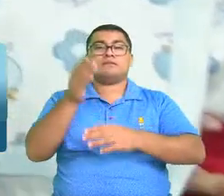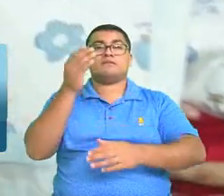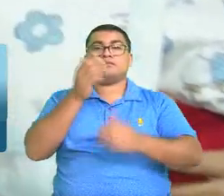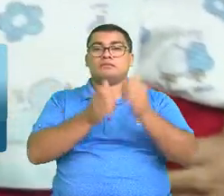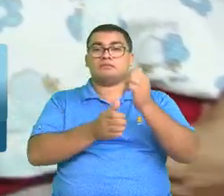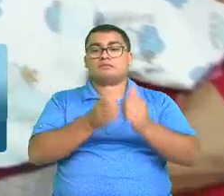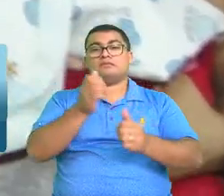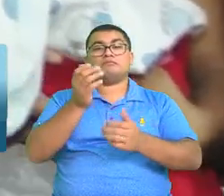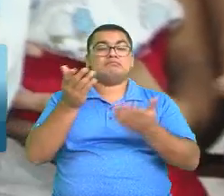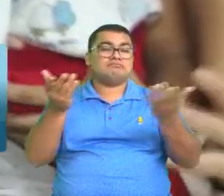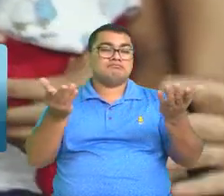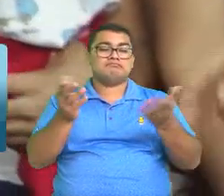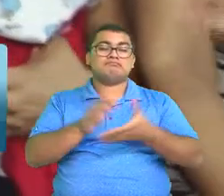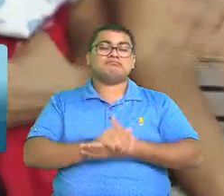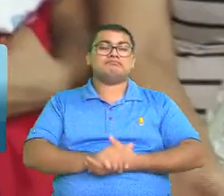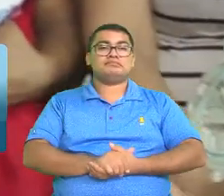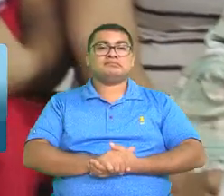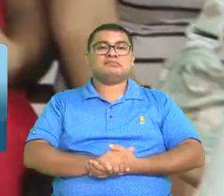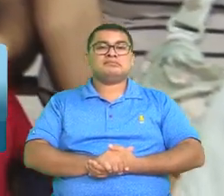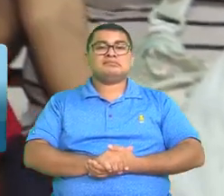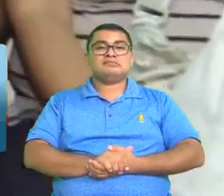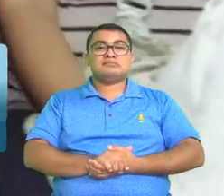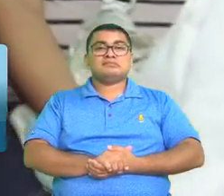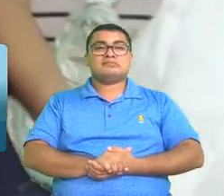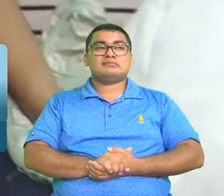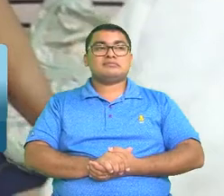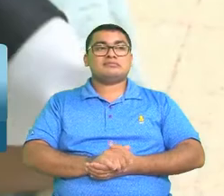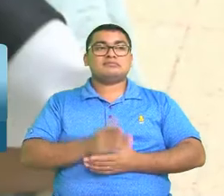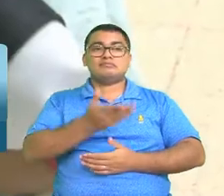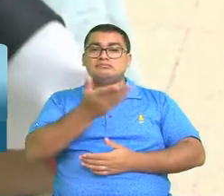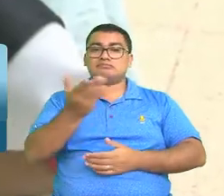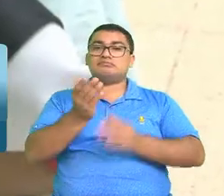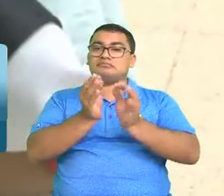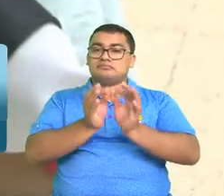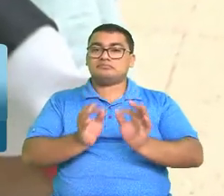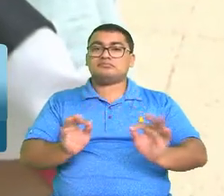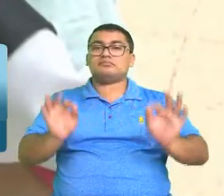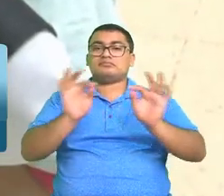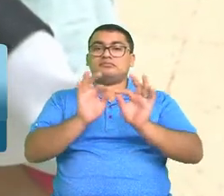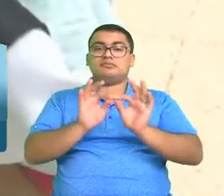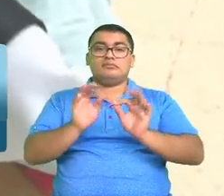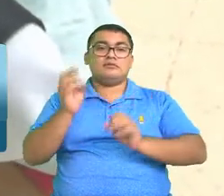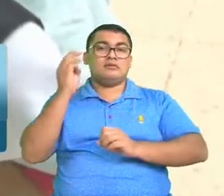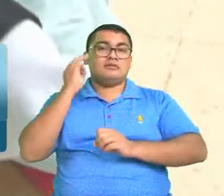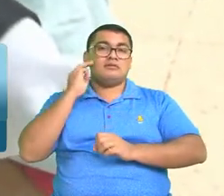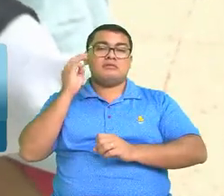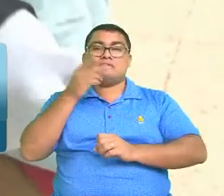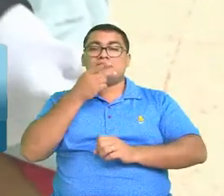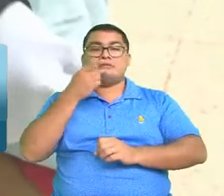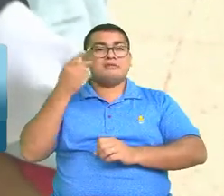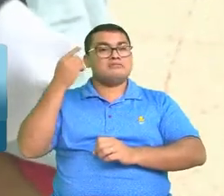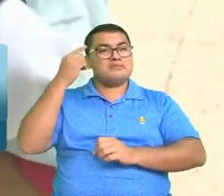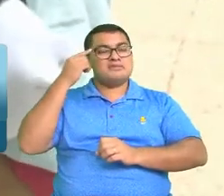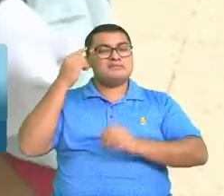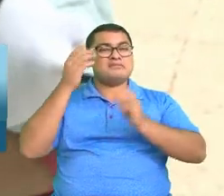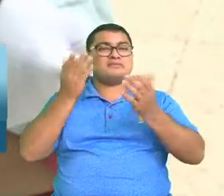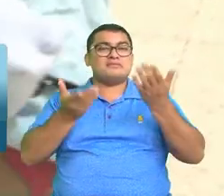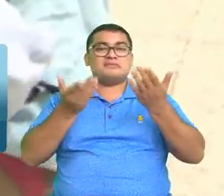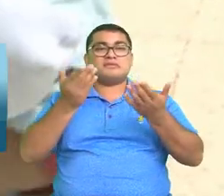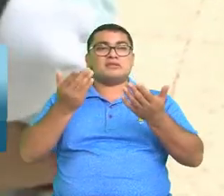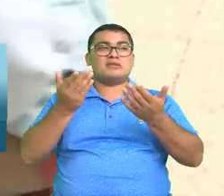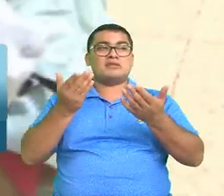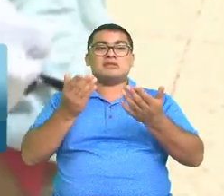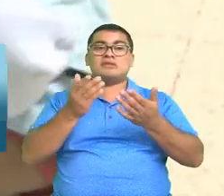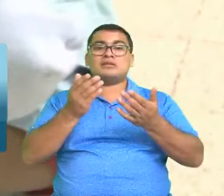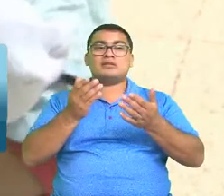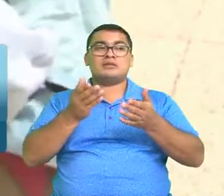que es transitorio. Sí. Usted dijo algo muy importante. Las madres creen a veces que la leche, una vez que ya el